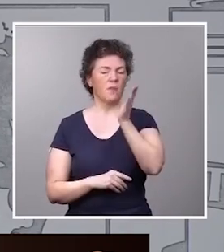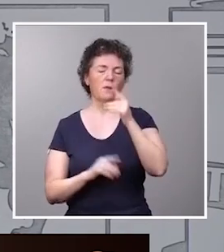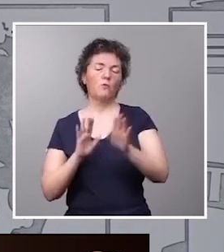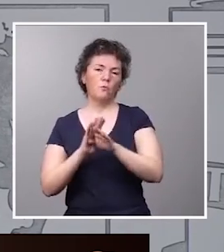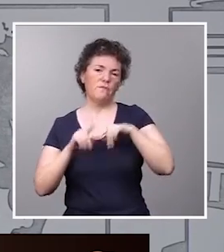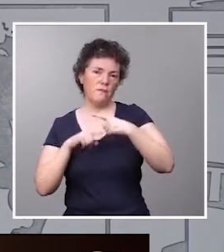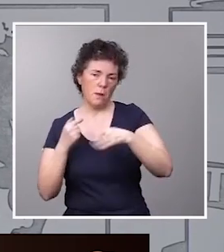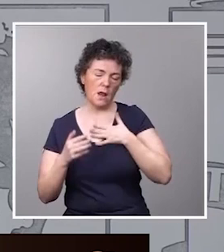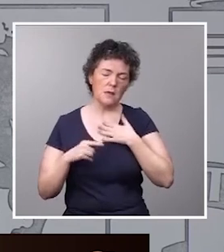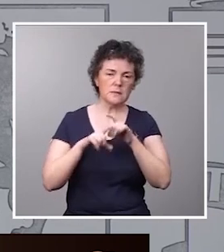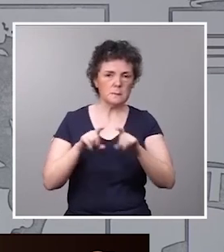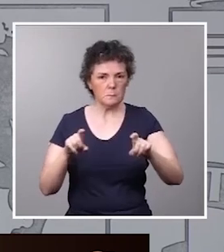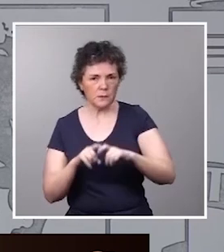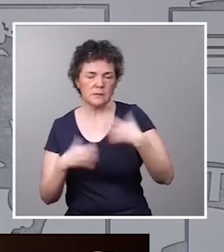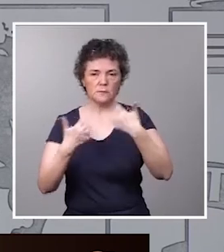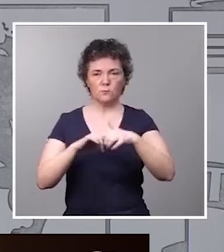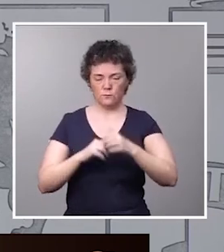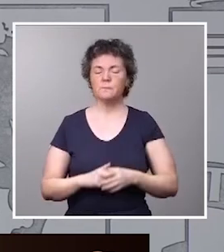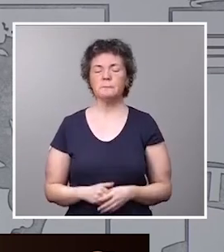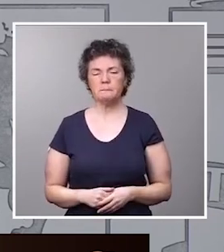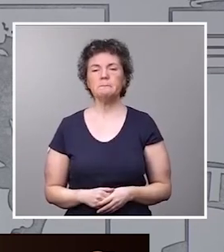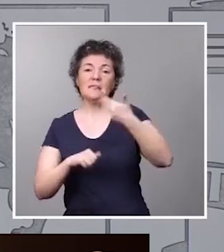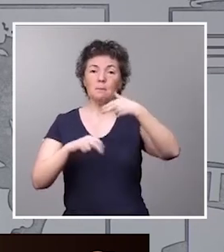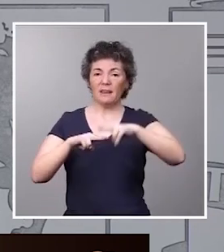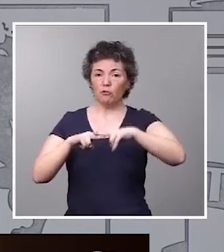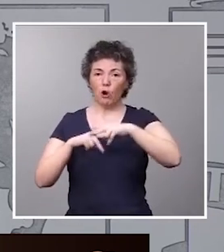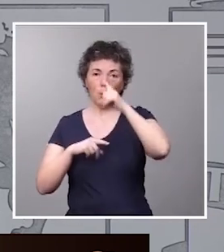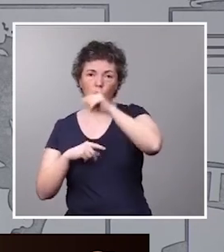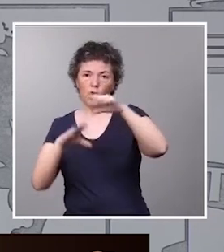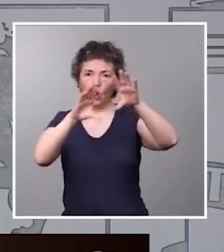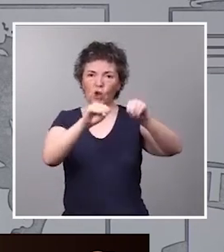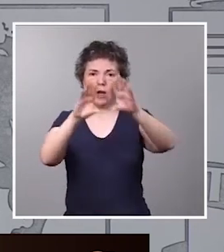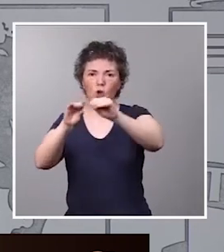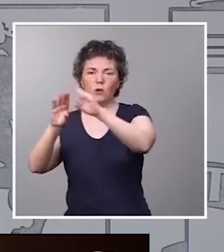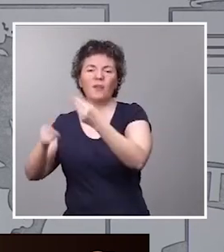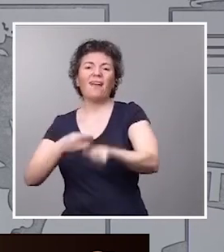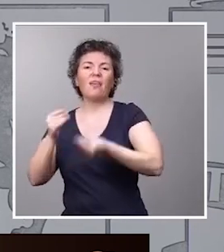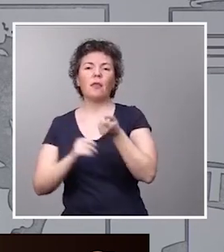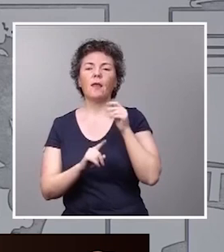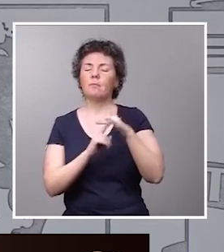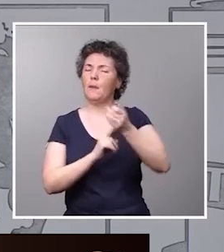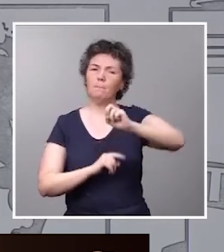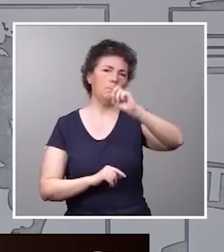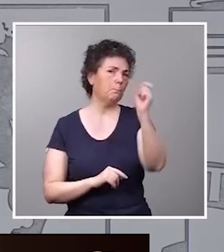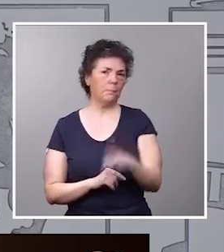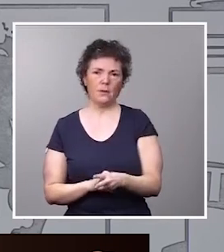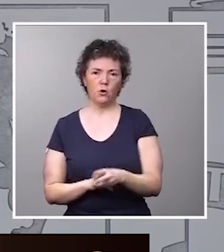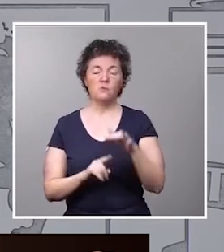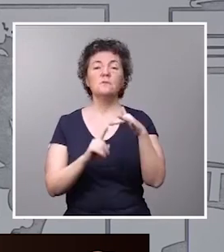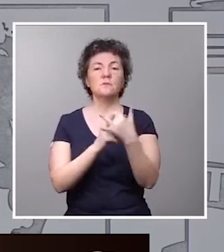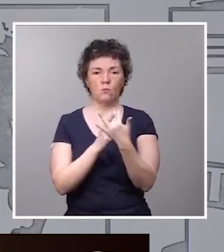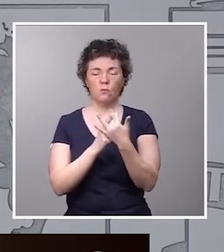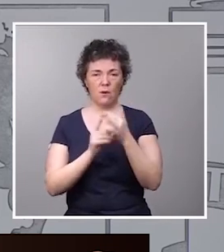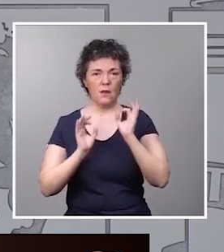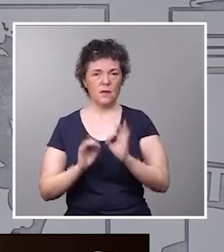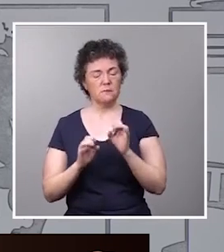no se plantea deflactar la tarifa del IRPF, no solo no se plantea corregir ese aumento de